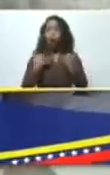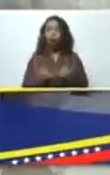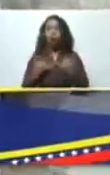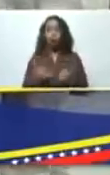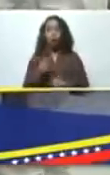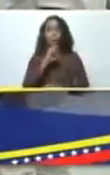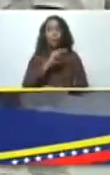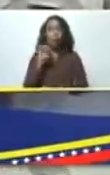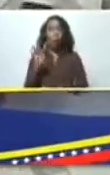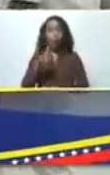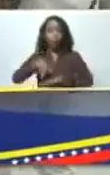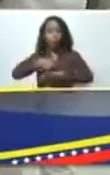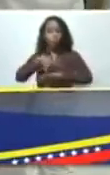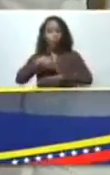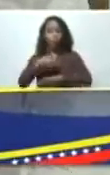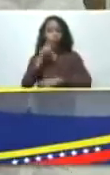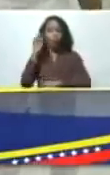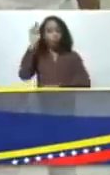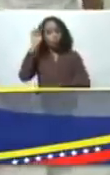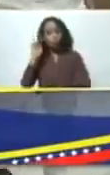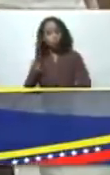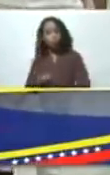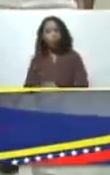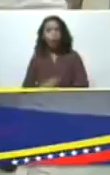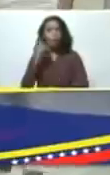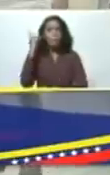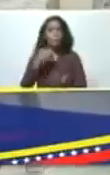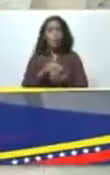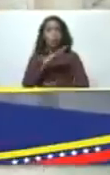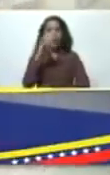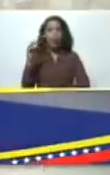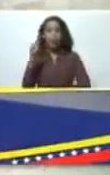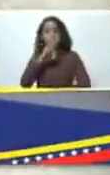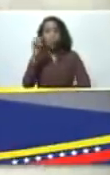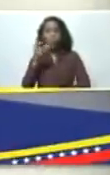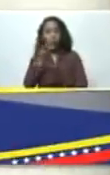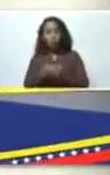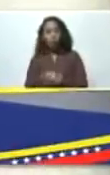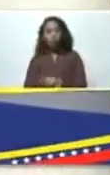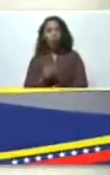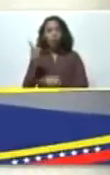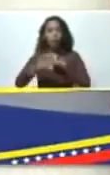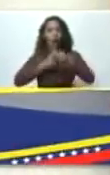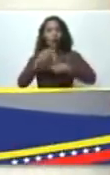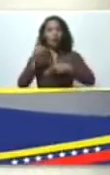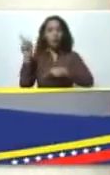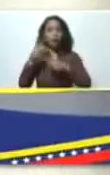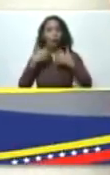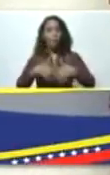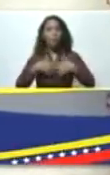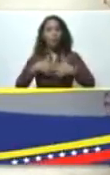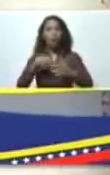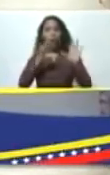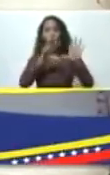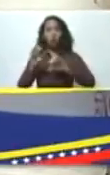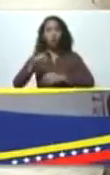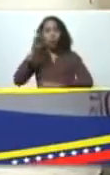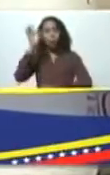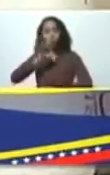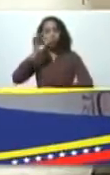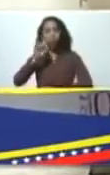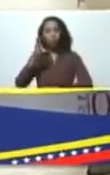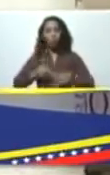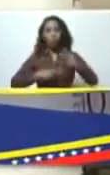en 24 horas, es decir, diariamente 1.520 toneladas. Eso hace que esta empresa esté en el 80%